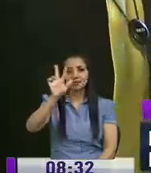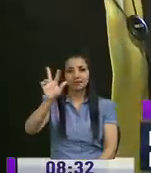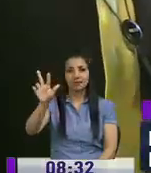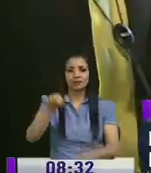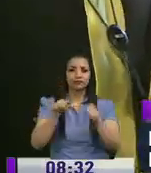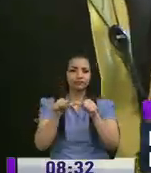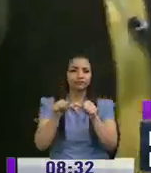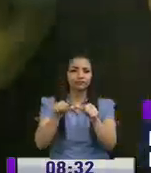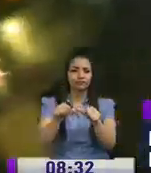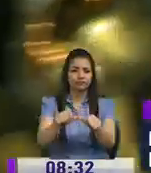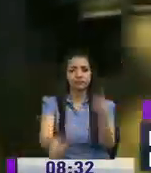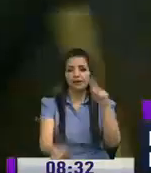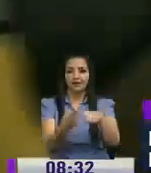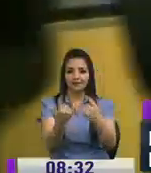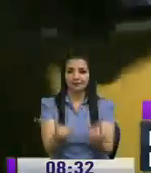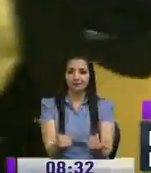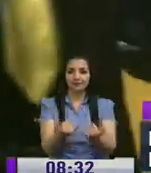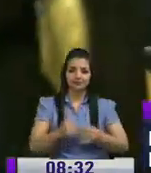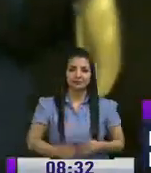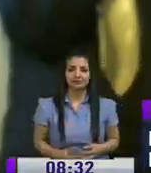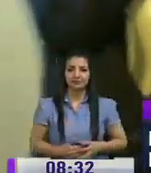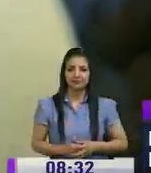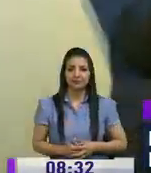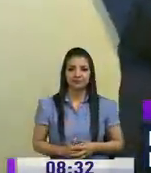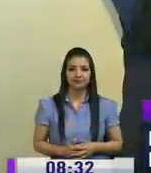perdura hasta la actualidad.